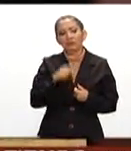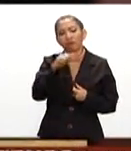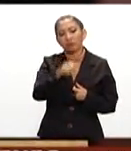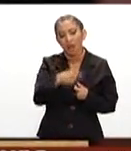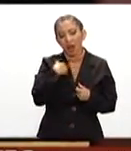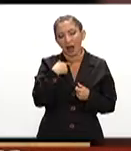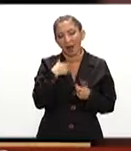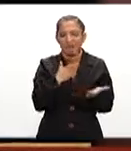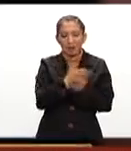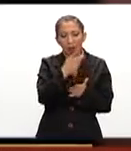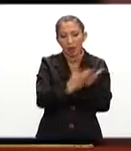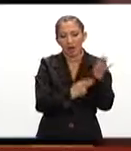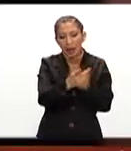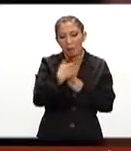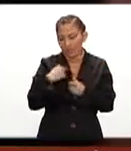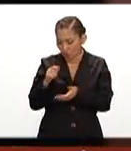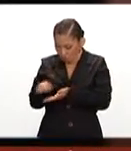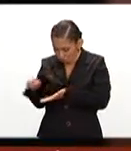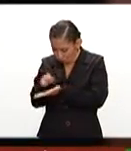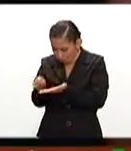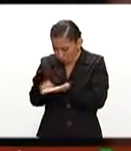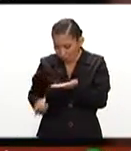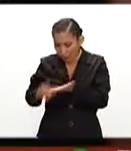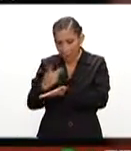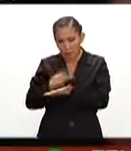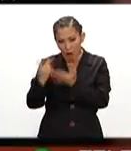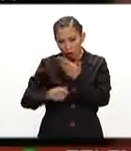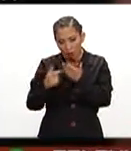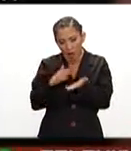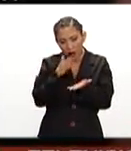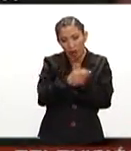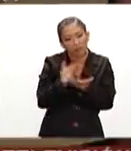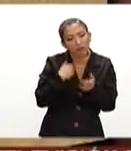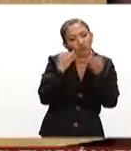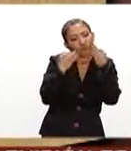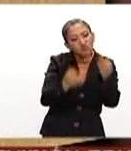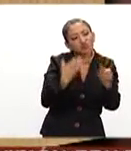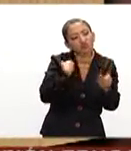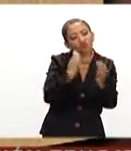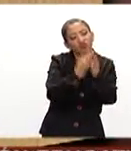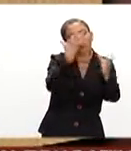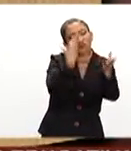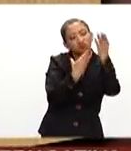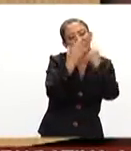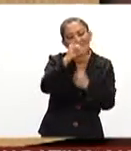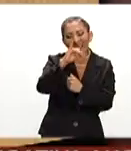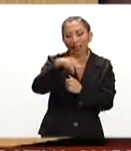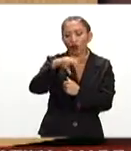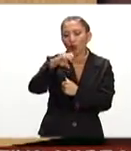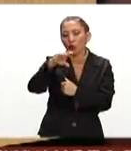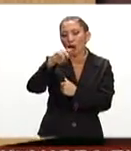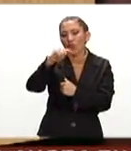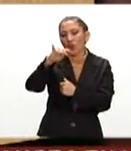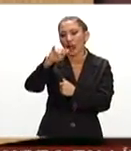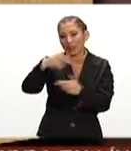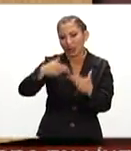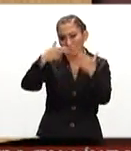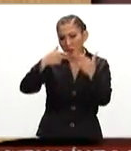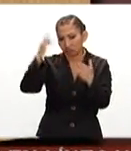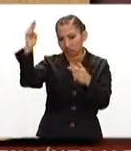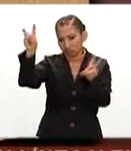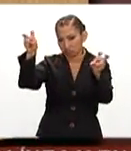Apliqué al programa, realicé mi plan de negocios, realicé una incubación presencial, le llaman, en una incubadora de negocios que se llama